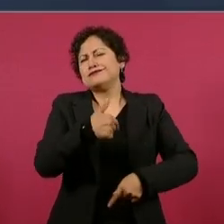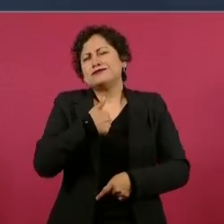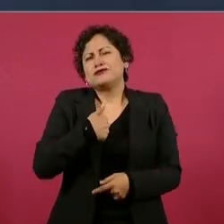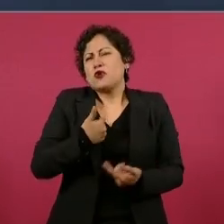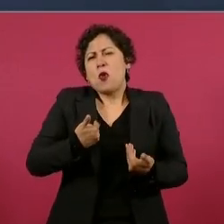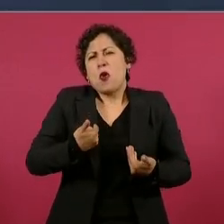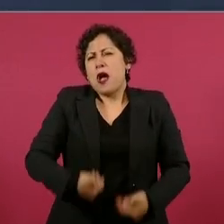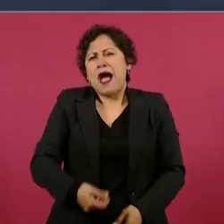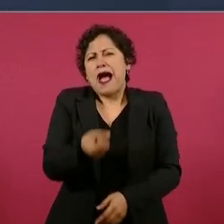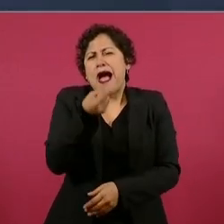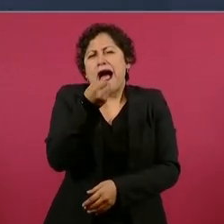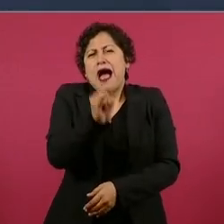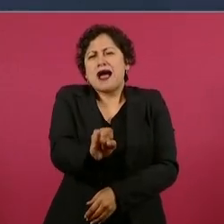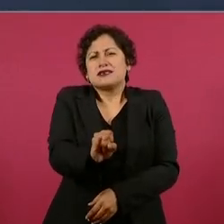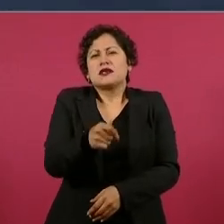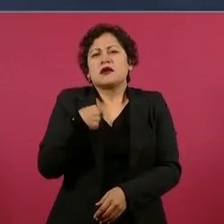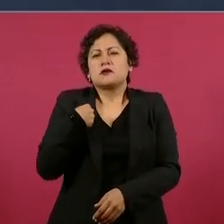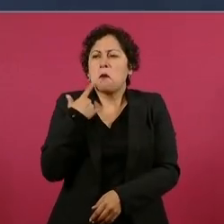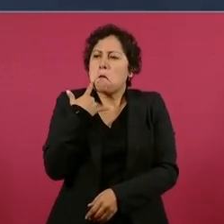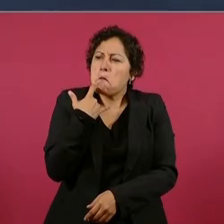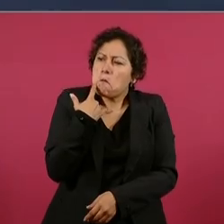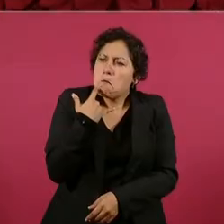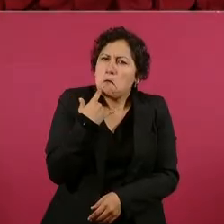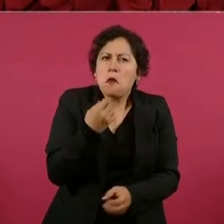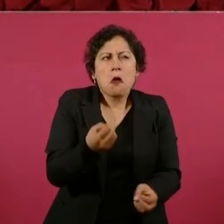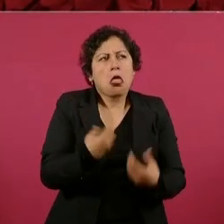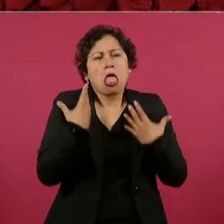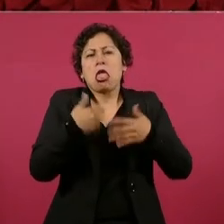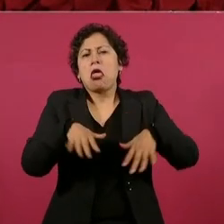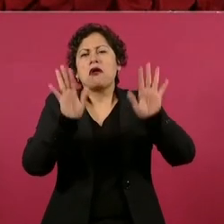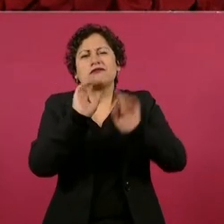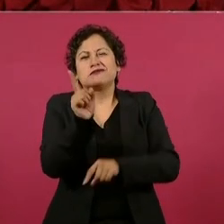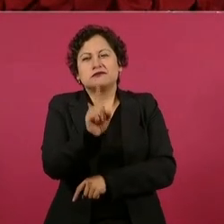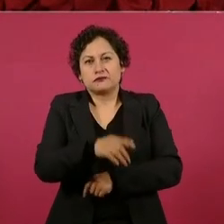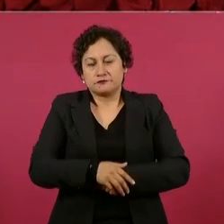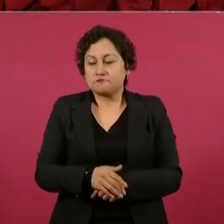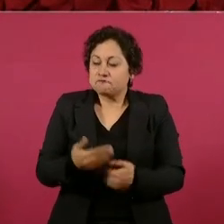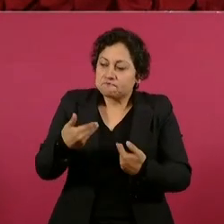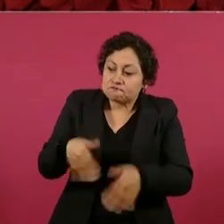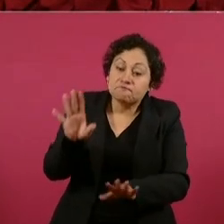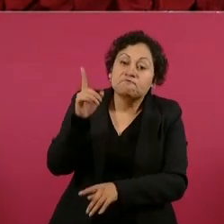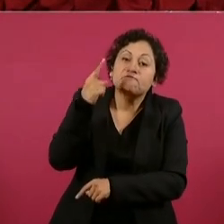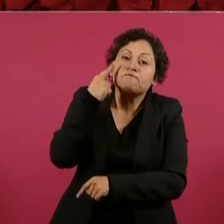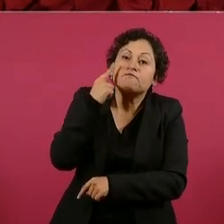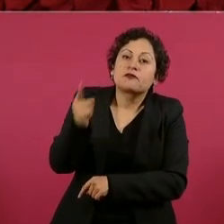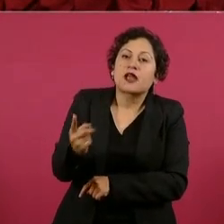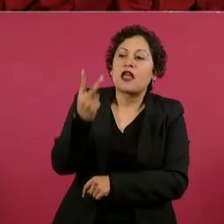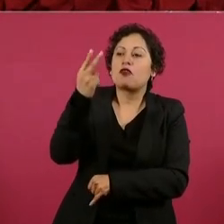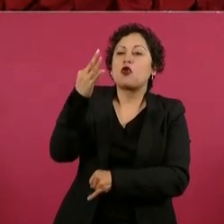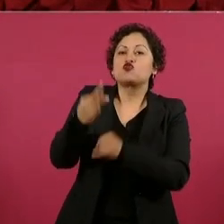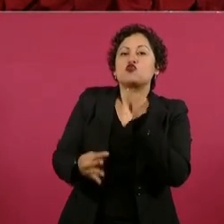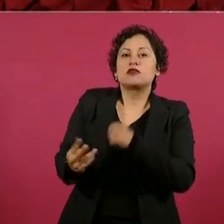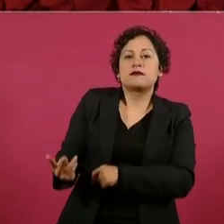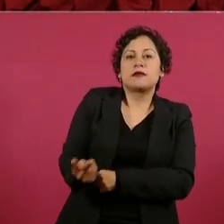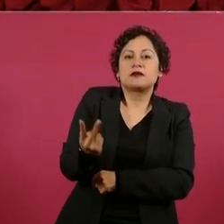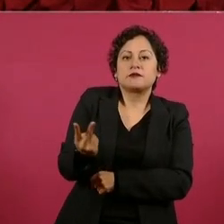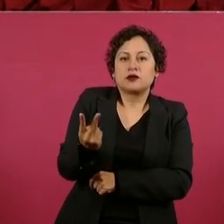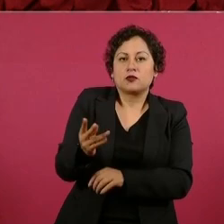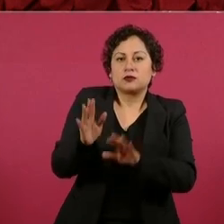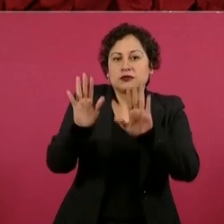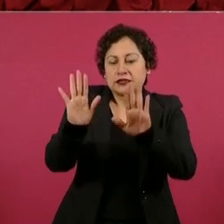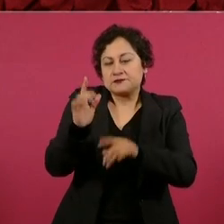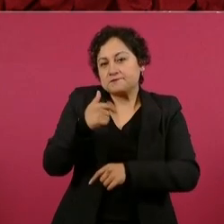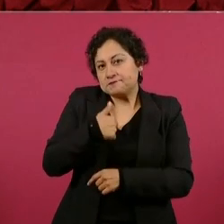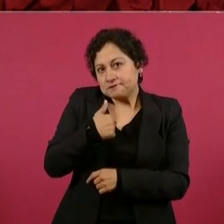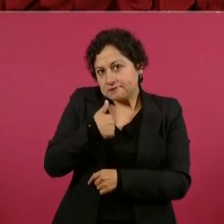estoy acostumbrado a no dejarme. Bueno. Entonces, vamos a esperar. Veremos. Dos preguntas breves, finales, Andrés Manuel. Una obsesión que